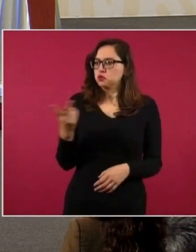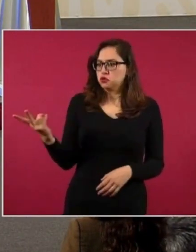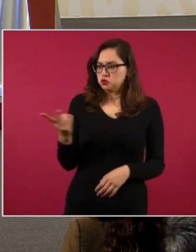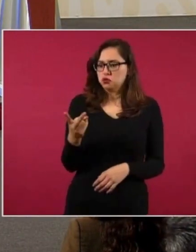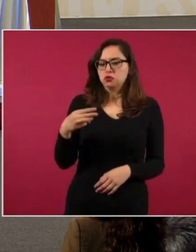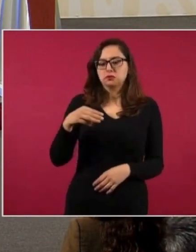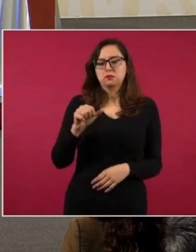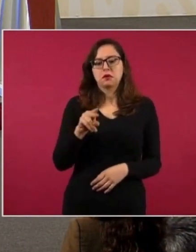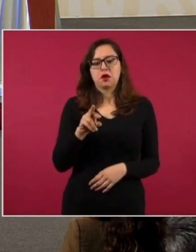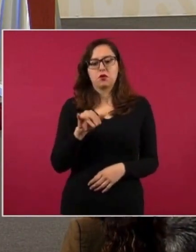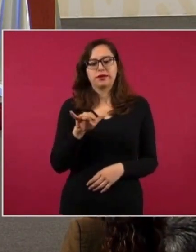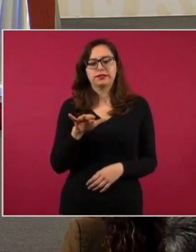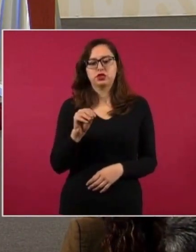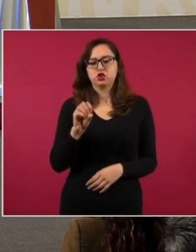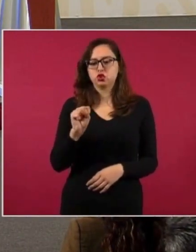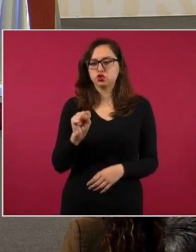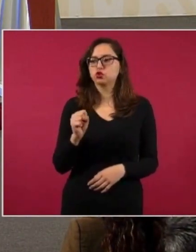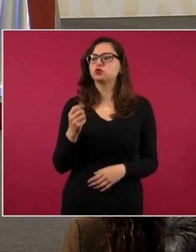Vila.